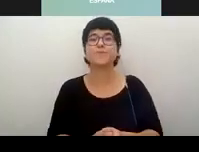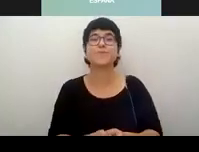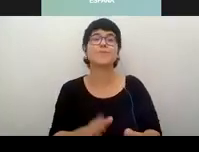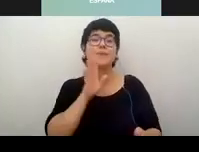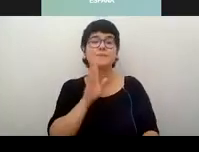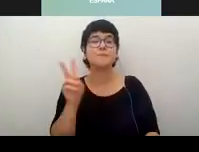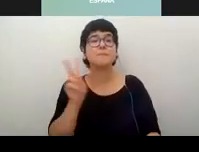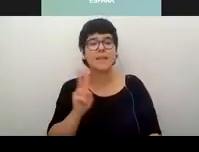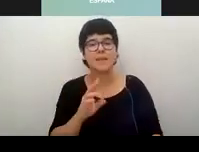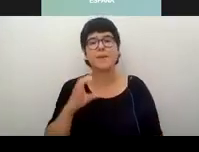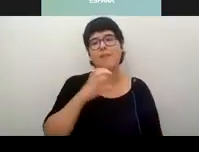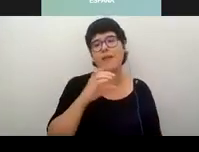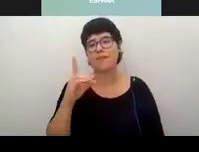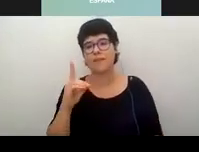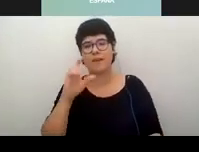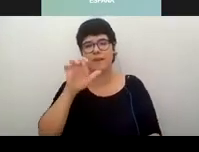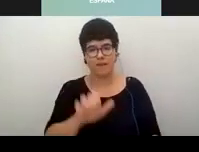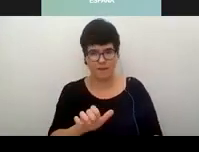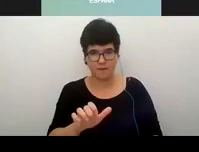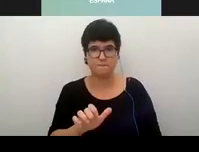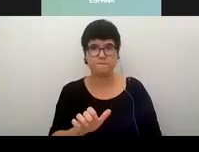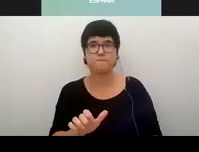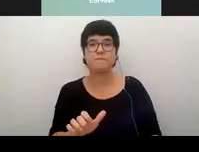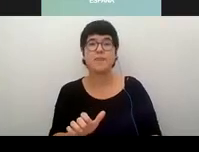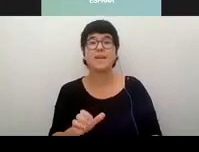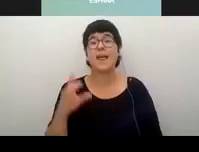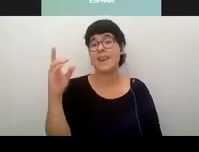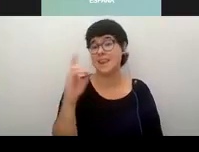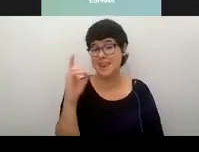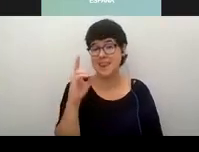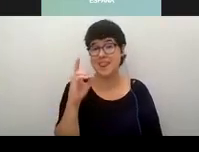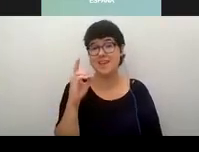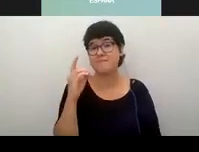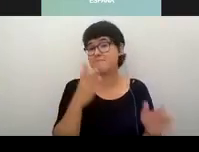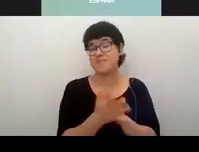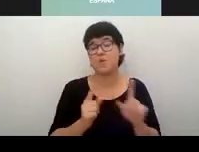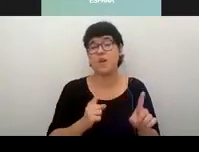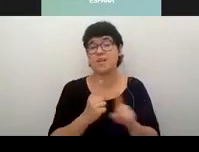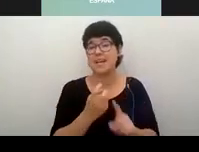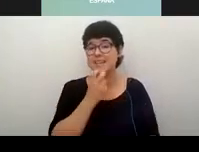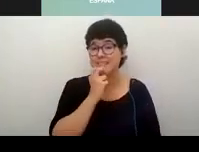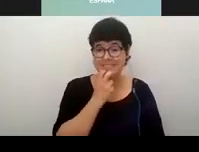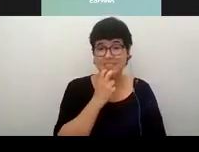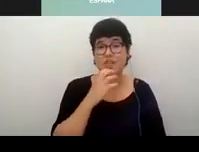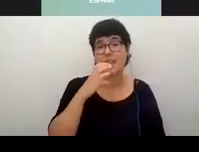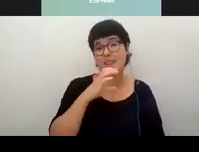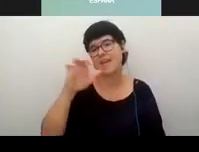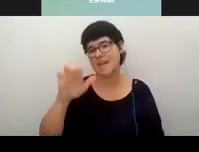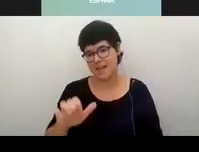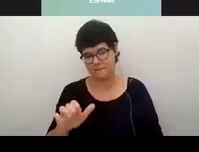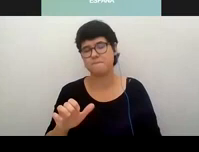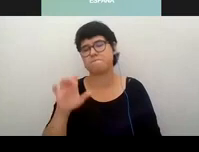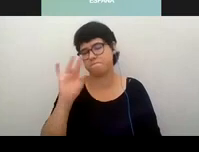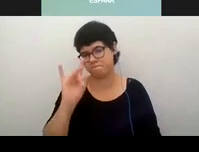C, D y E. La D, pensad que no están oxidantes, sobre todo la C y la E. Y entre los minerales,